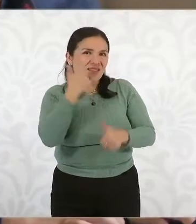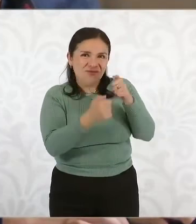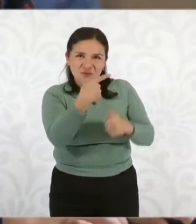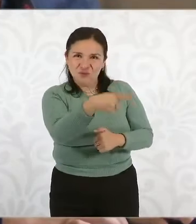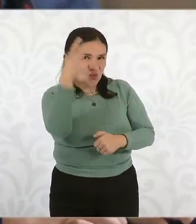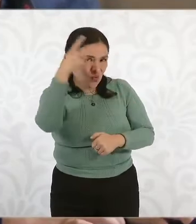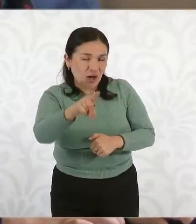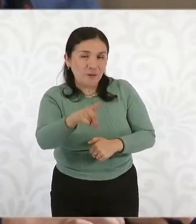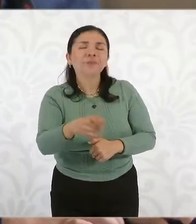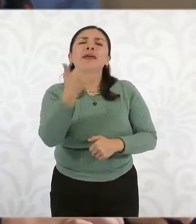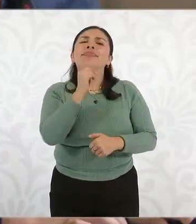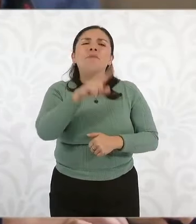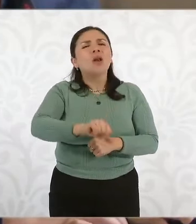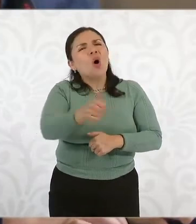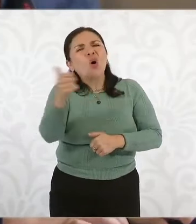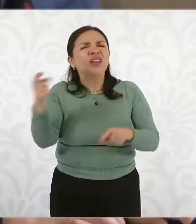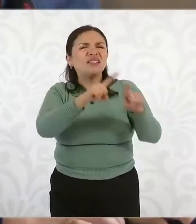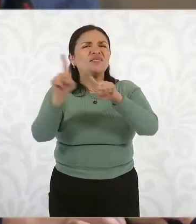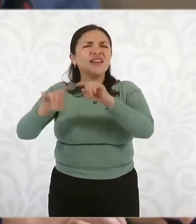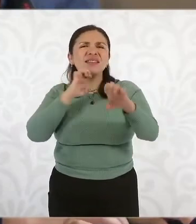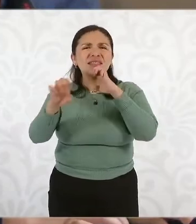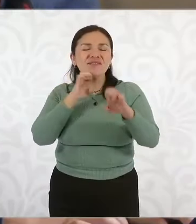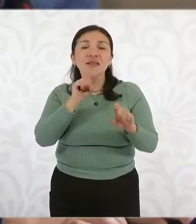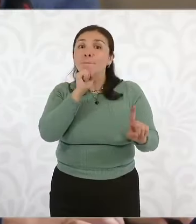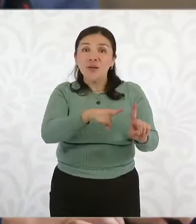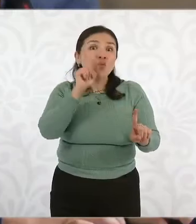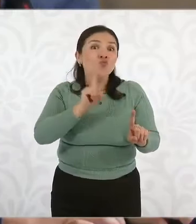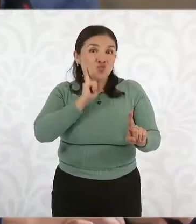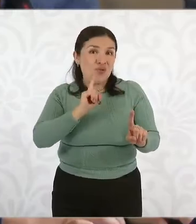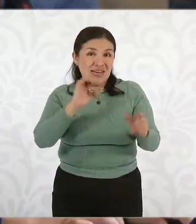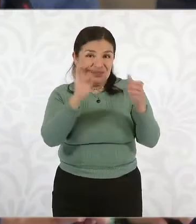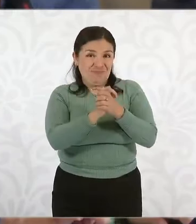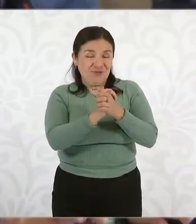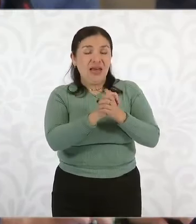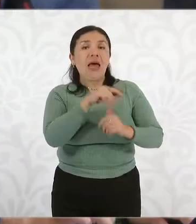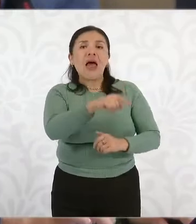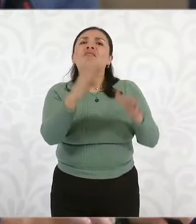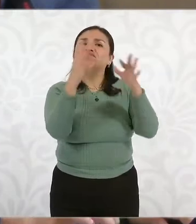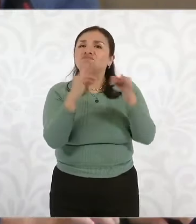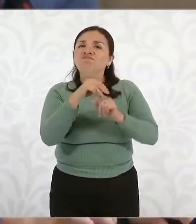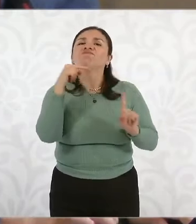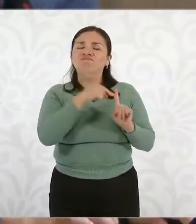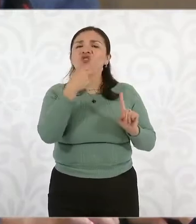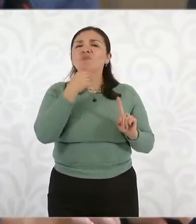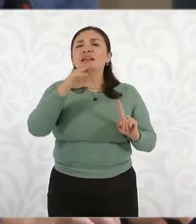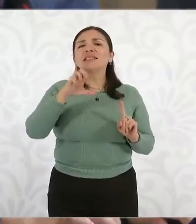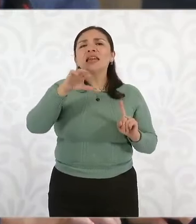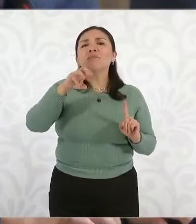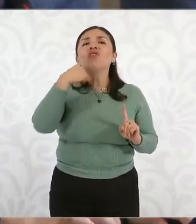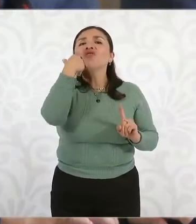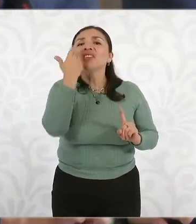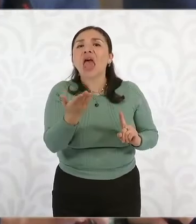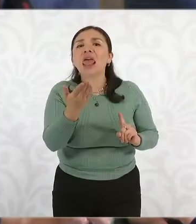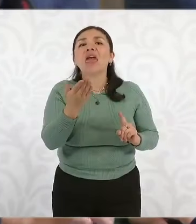también en diversas entrevistas Beller ha narrado cuáles eran los planes de Cerimedo para intervenir